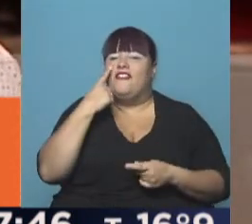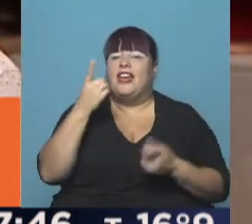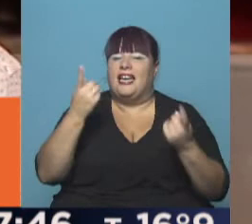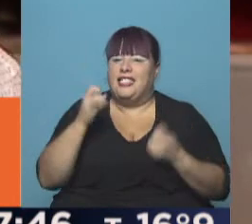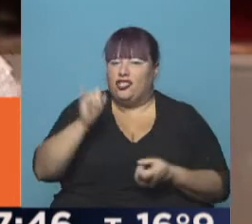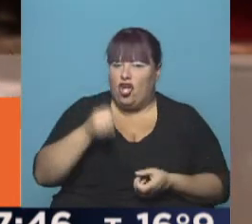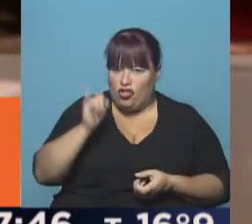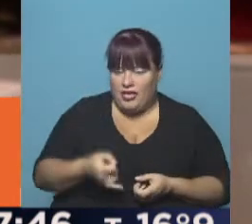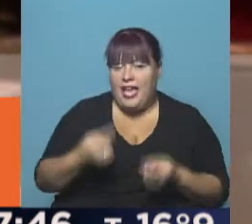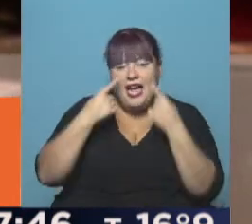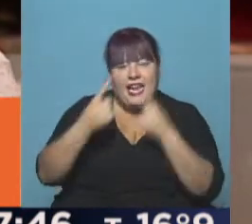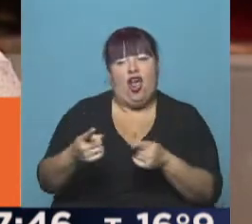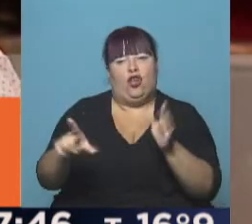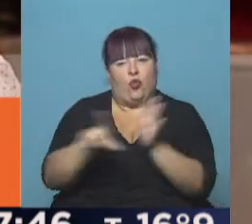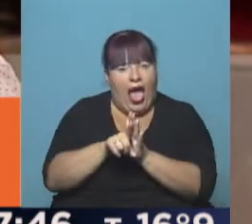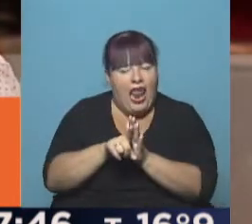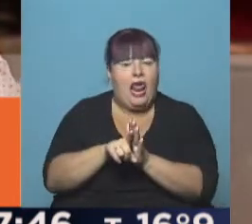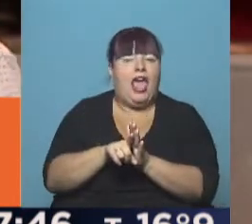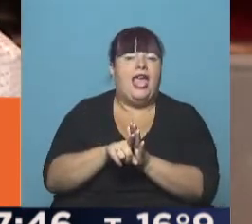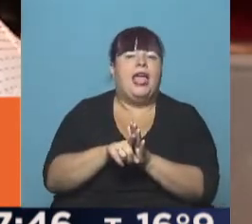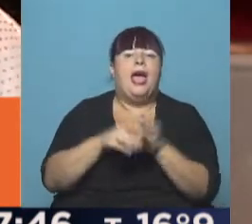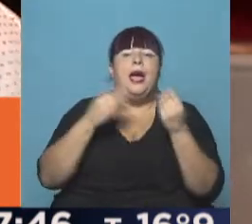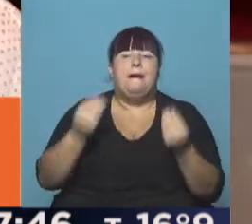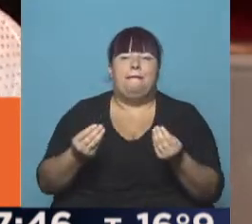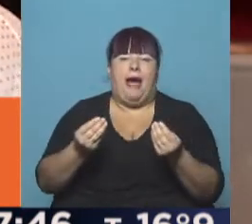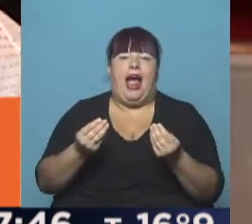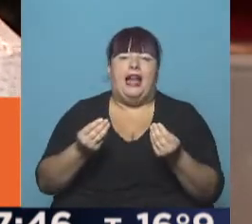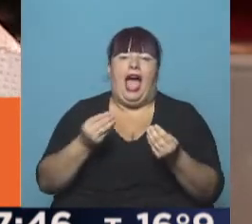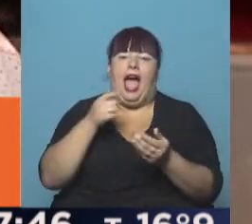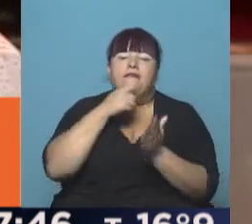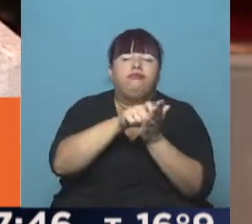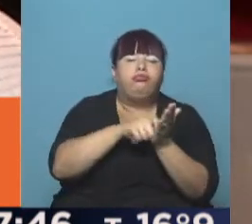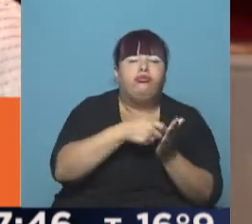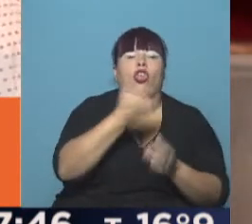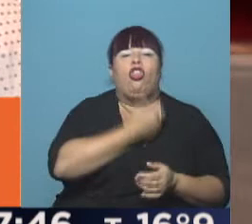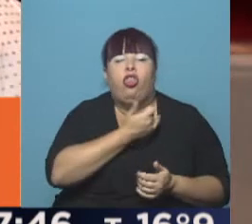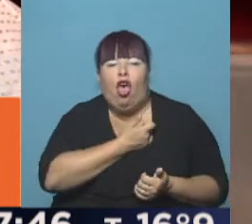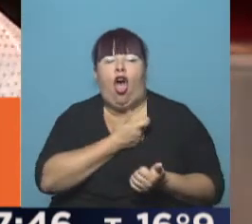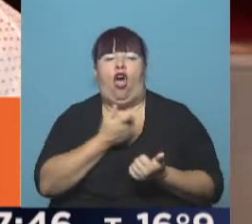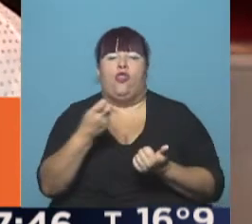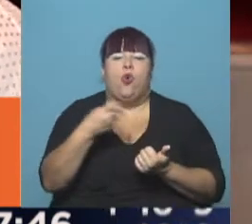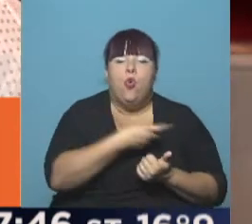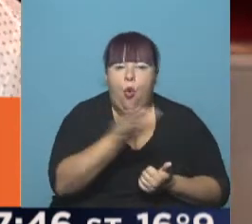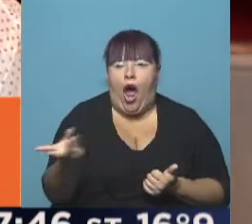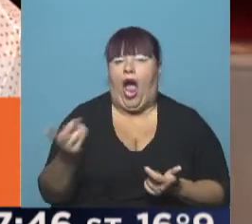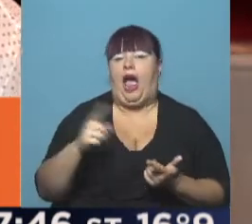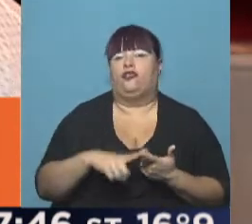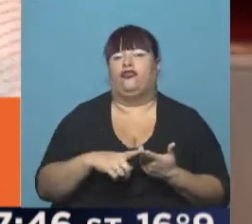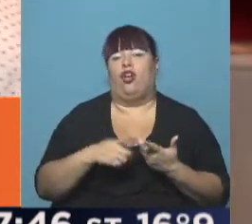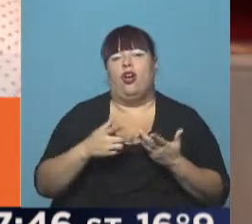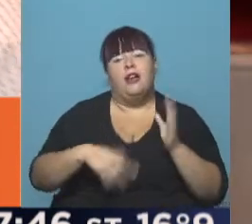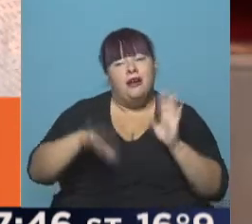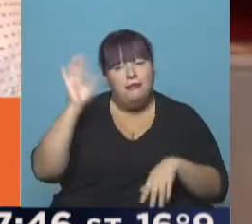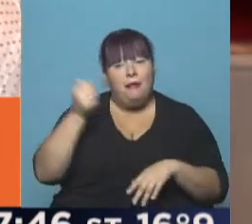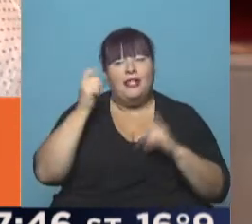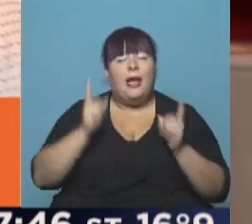electrodependientes, reconociéndolo jurídicamente para tener un censo de dónde están, cuántos son y